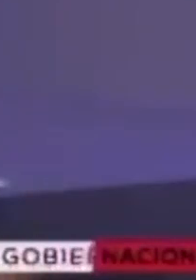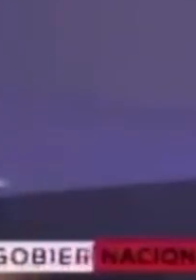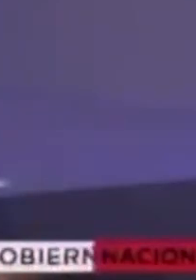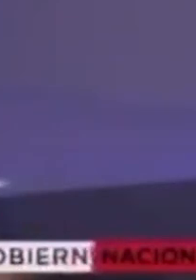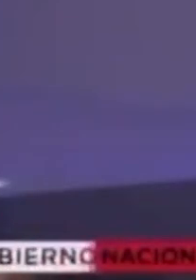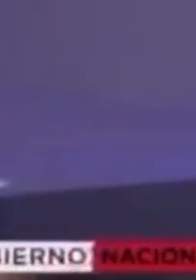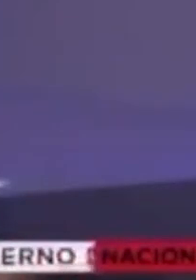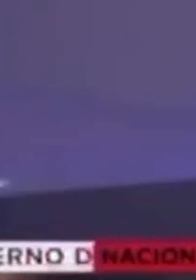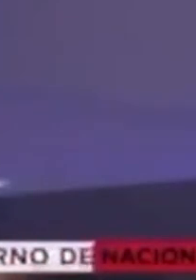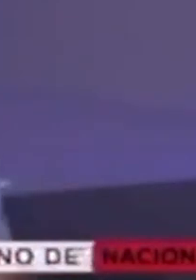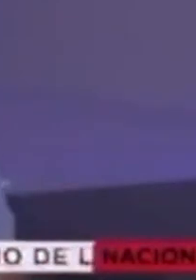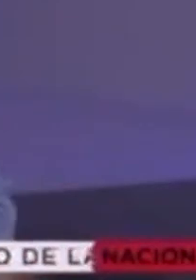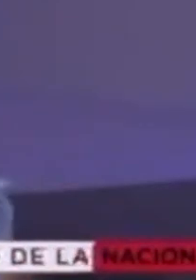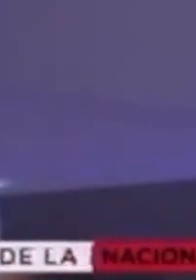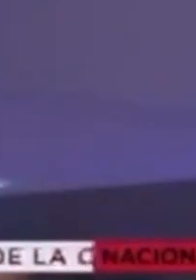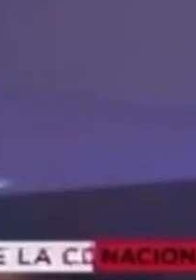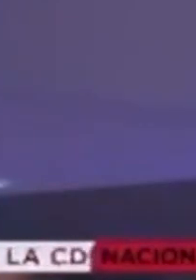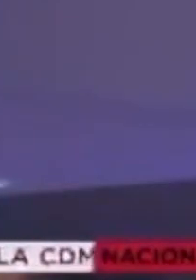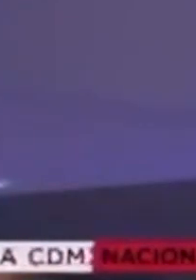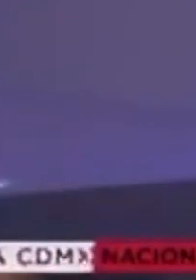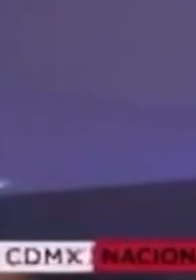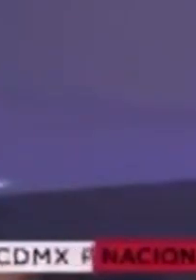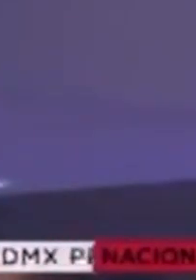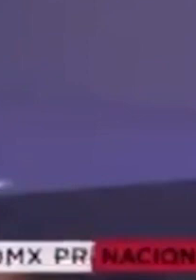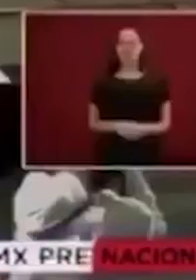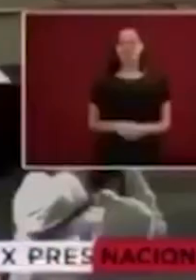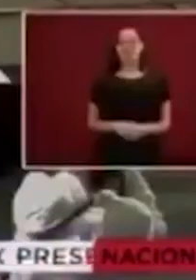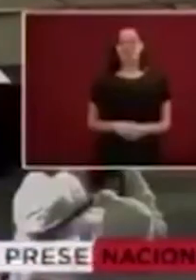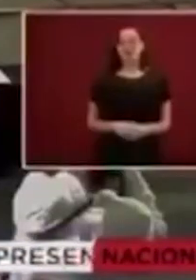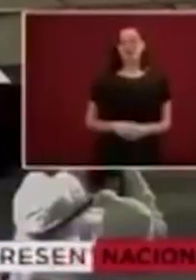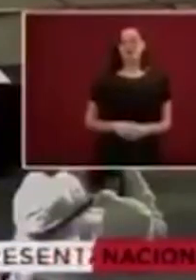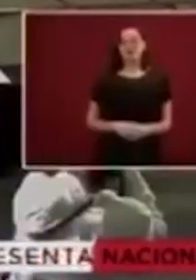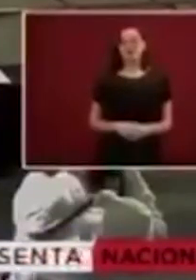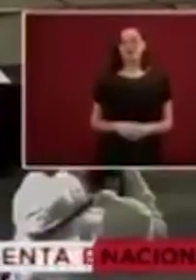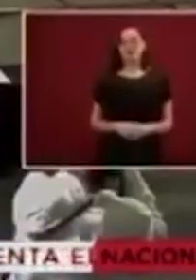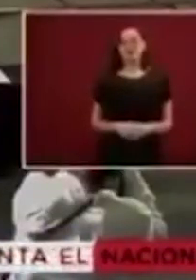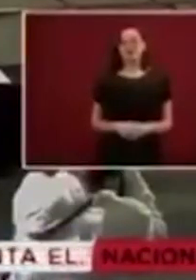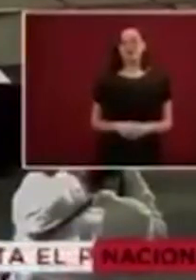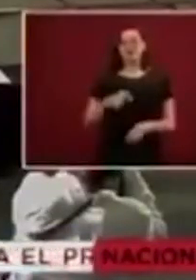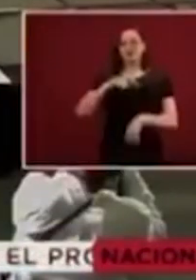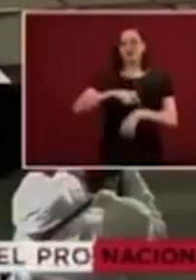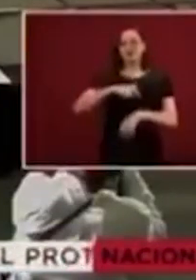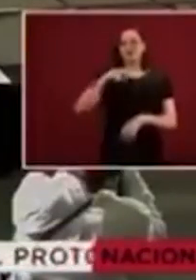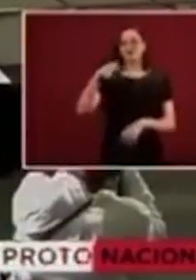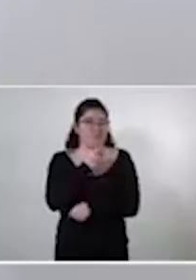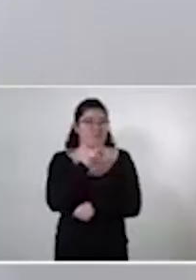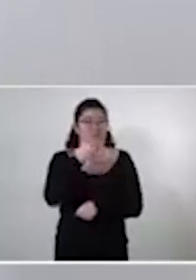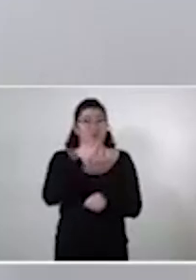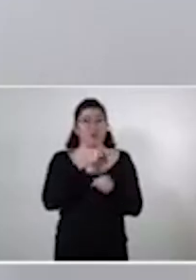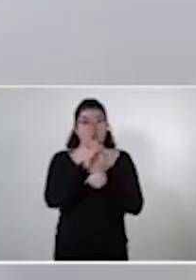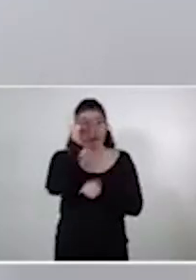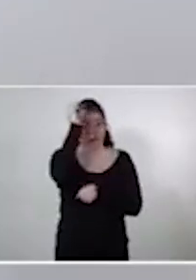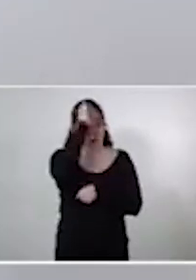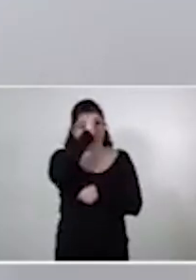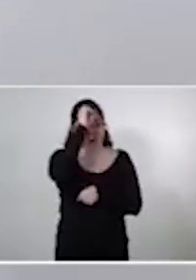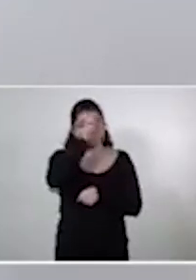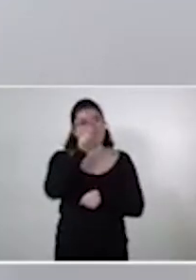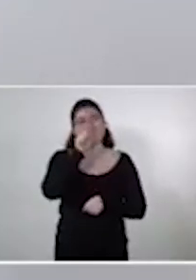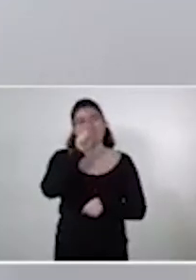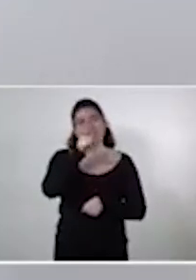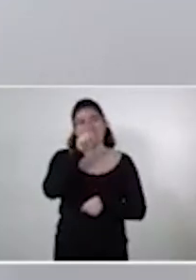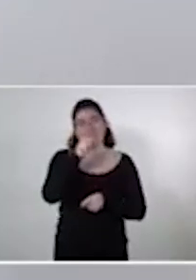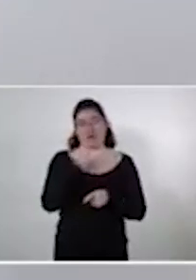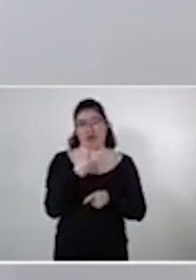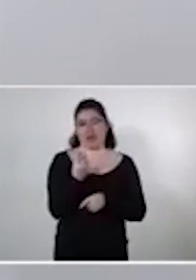Luego de que el conductor Javier Alatorre hiciera un llamado a no creer en el subsecretario Hugo López-Gatell, la jefa de gobierno, Claudia